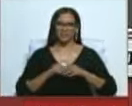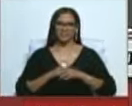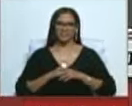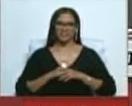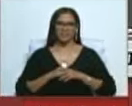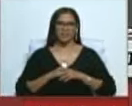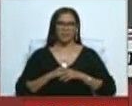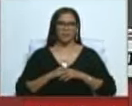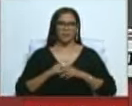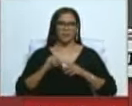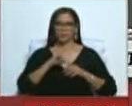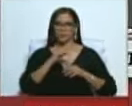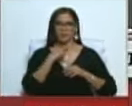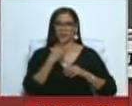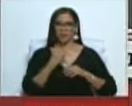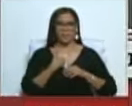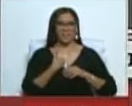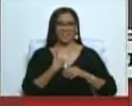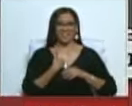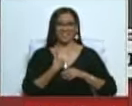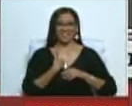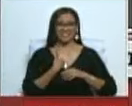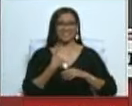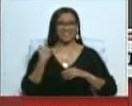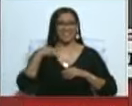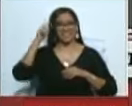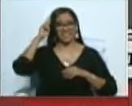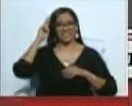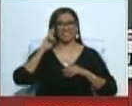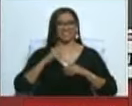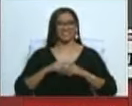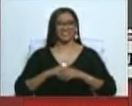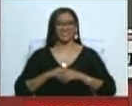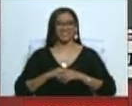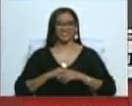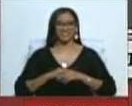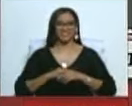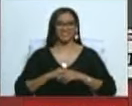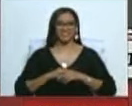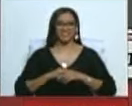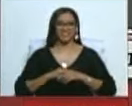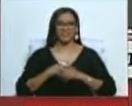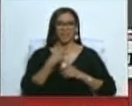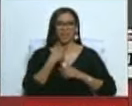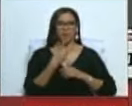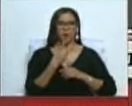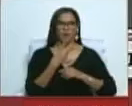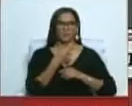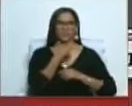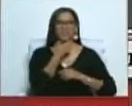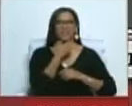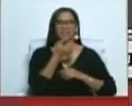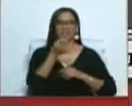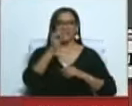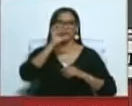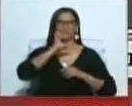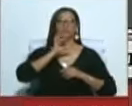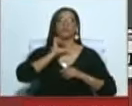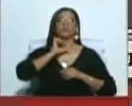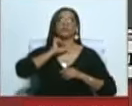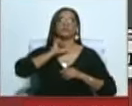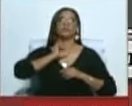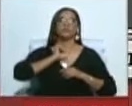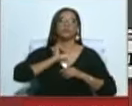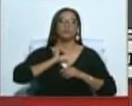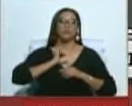Pero no parecía la voz mía tampoco. Tenían razón, ¿no? Voz de ultratumba tenía, porque es que el tubo, lo